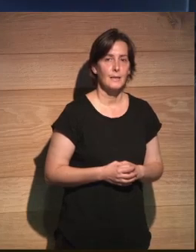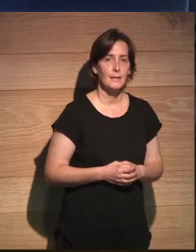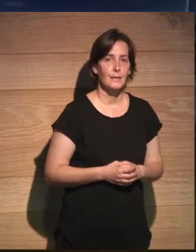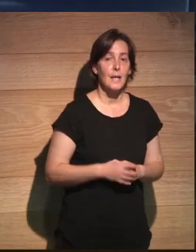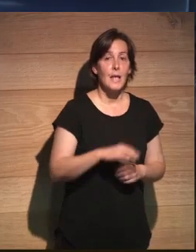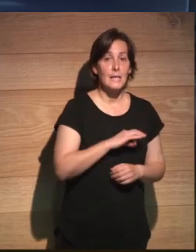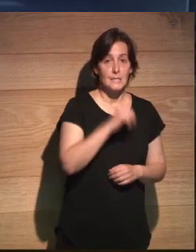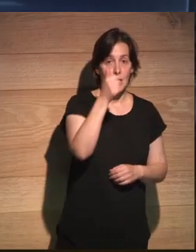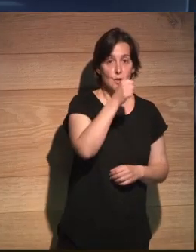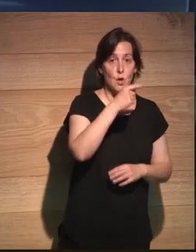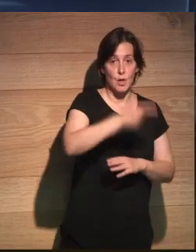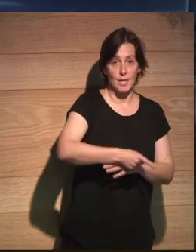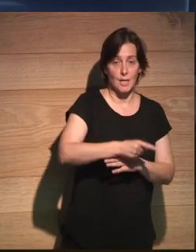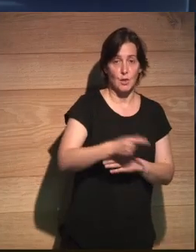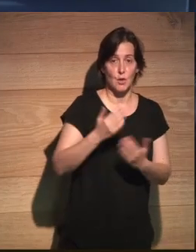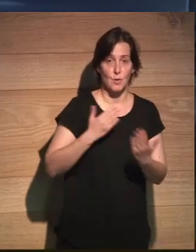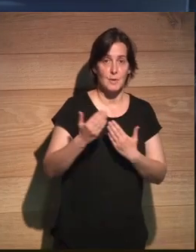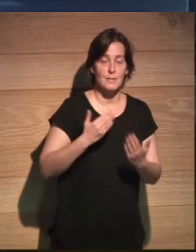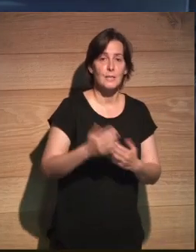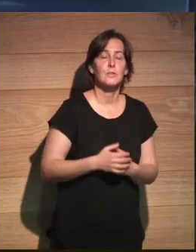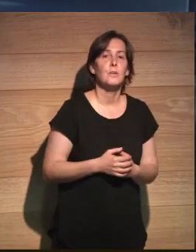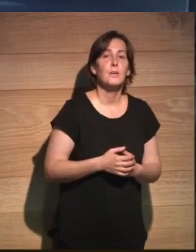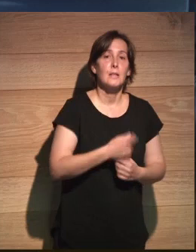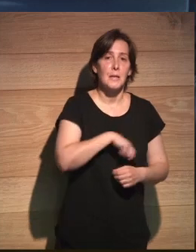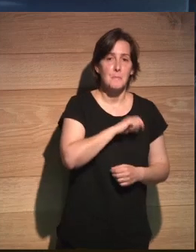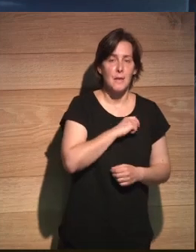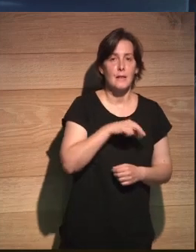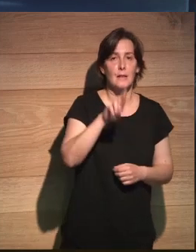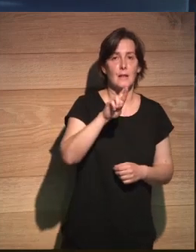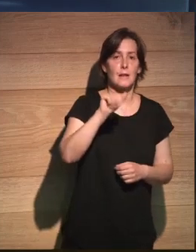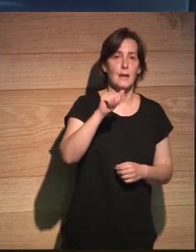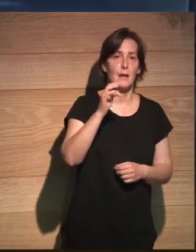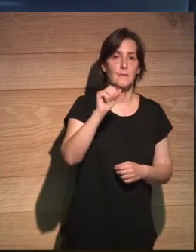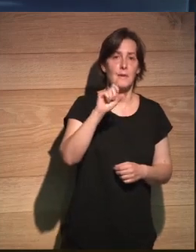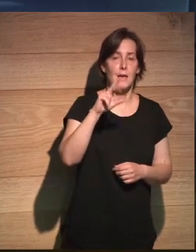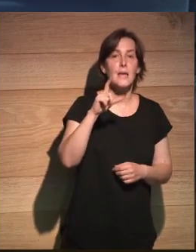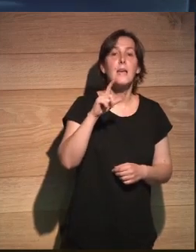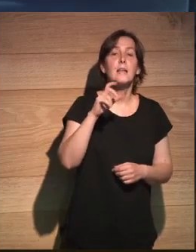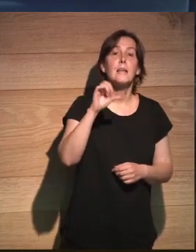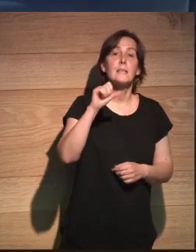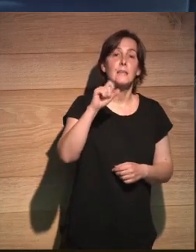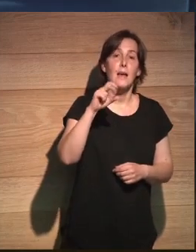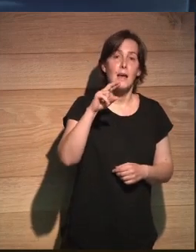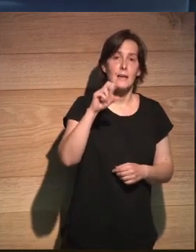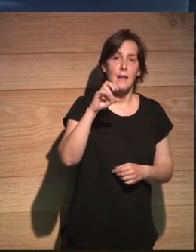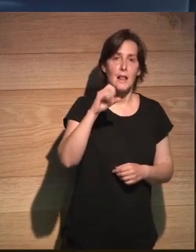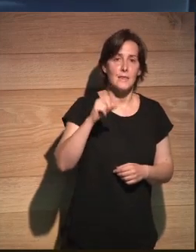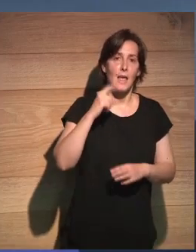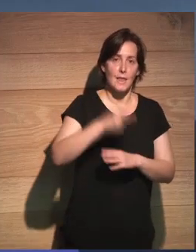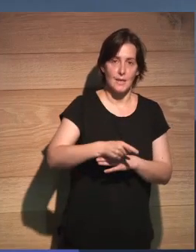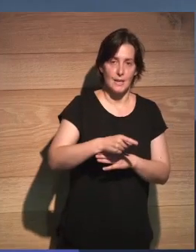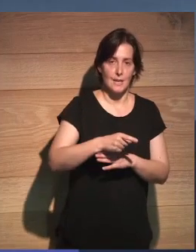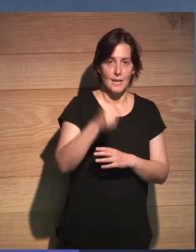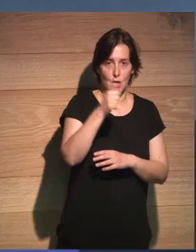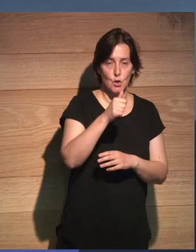Señor director de The Conversation Spain, Rafael Sarralde, director